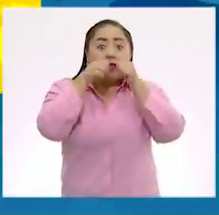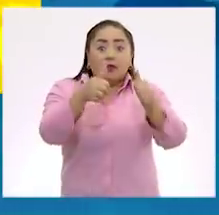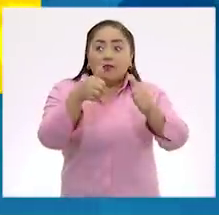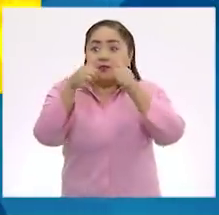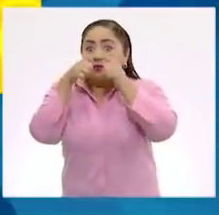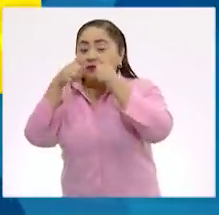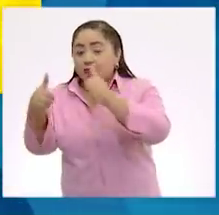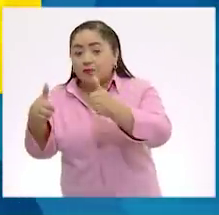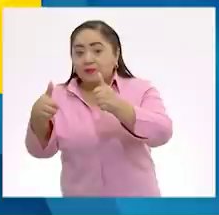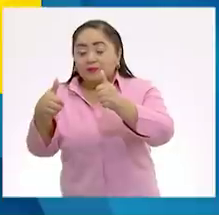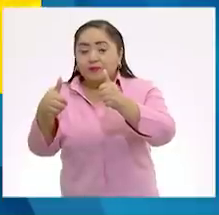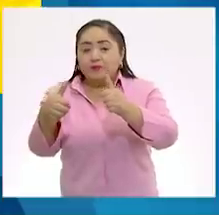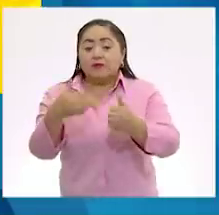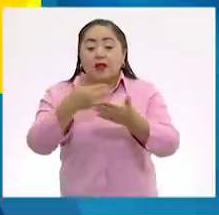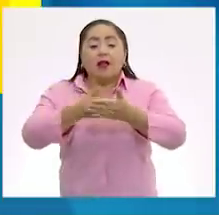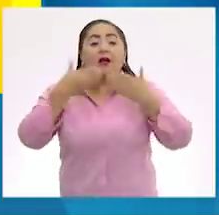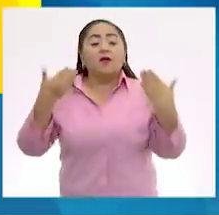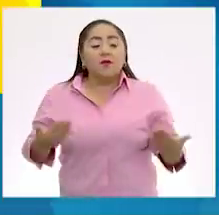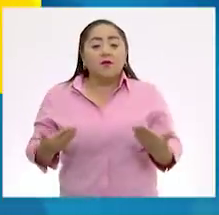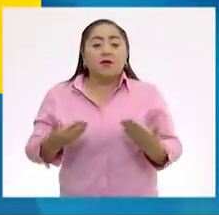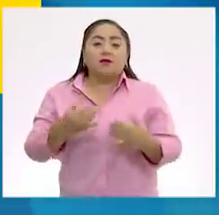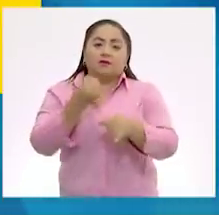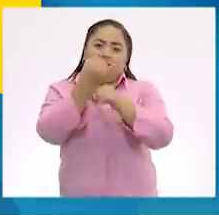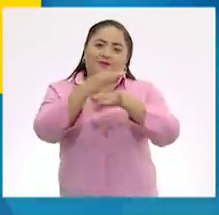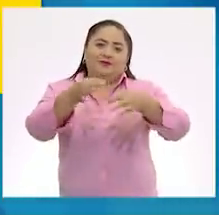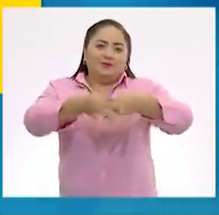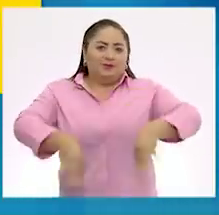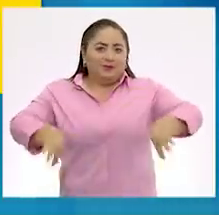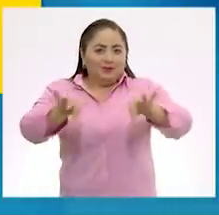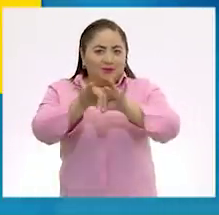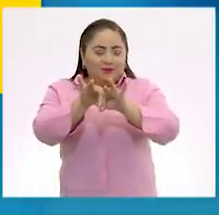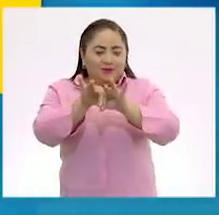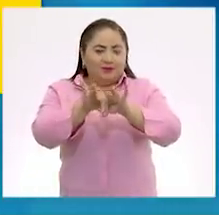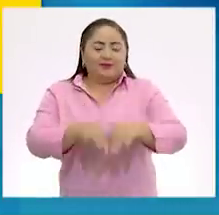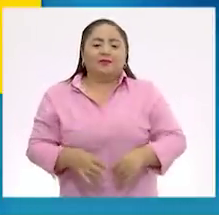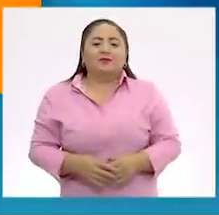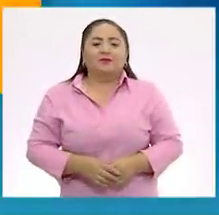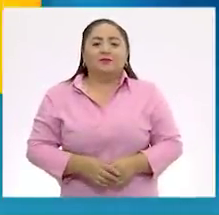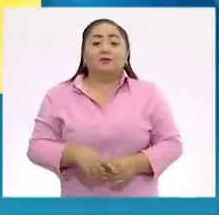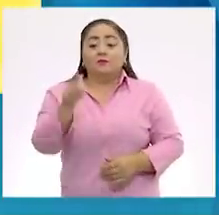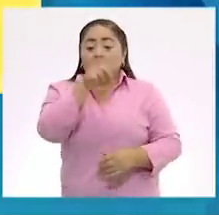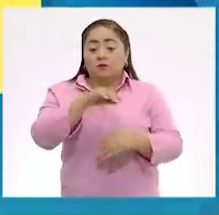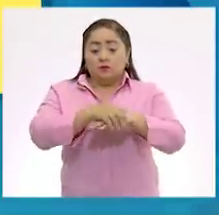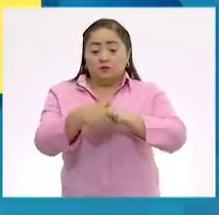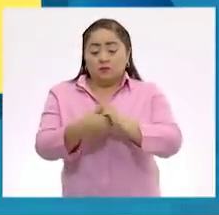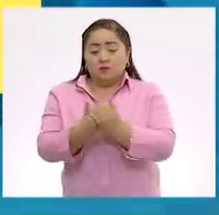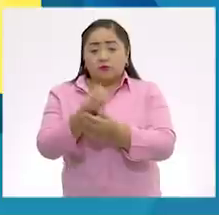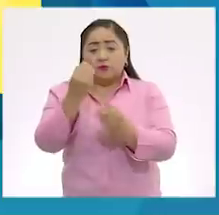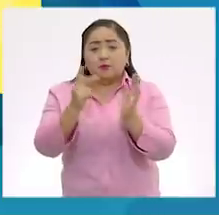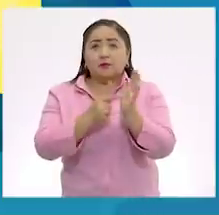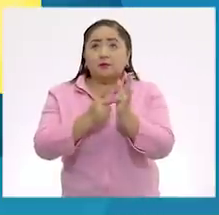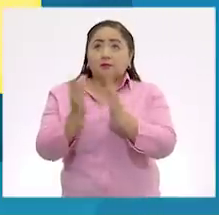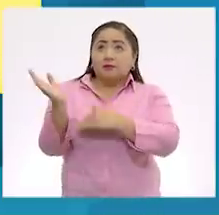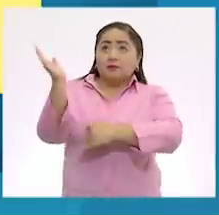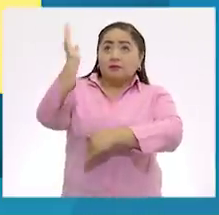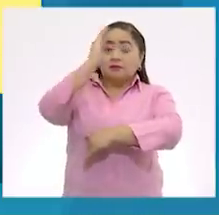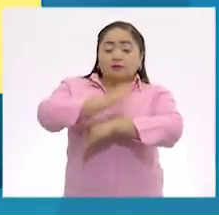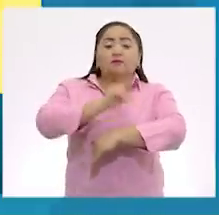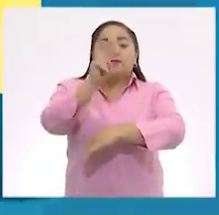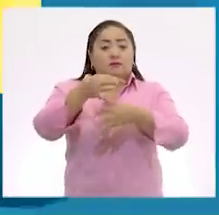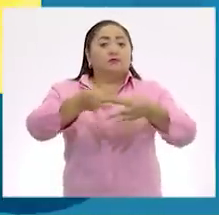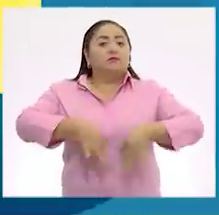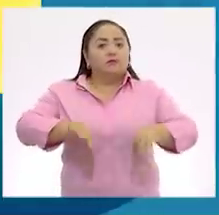¡Atención! ¡Atención! A continuación, información importante. Lavarnos las manos varias veces al día